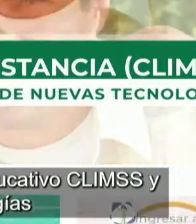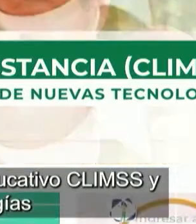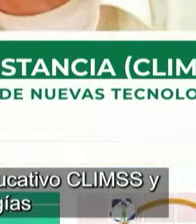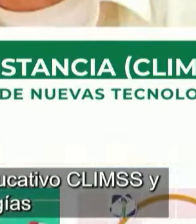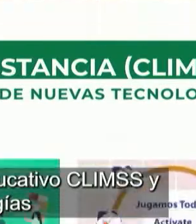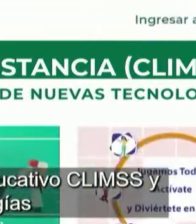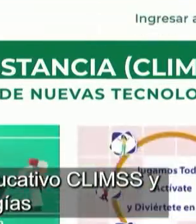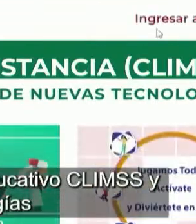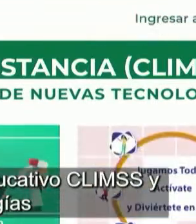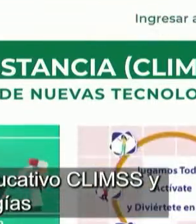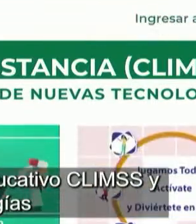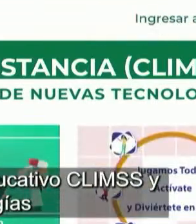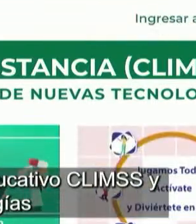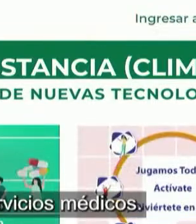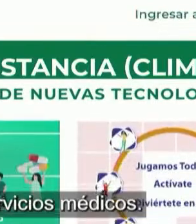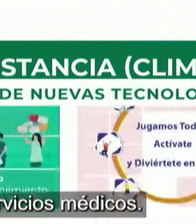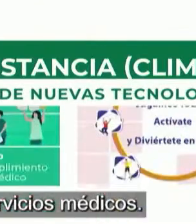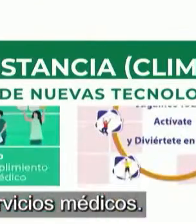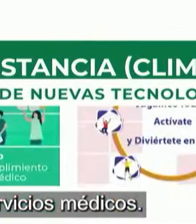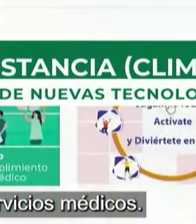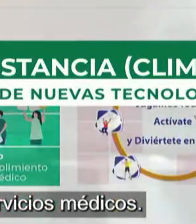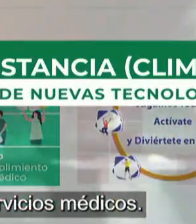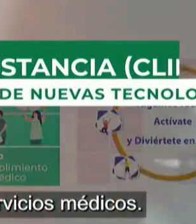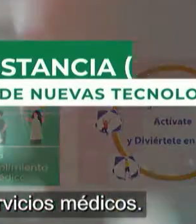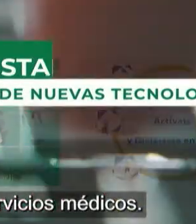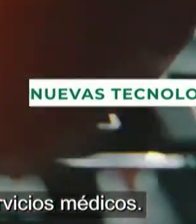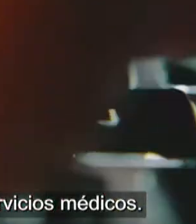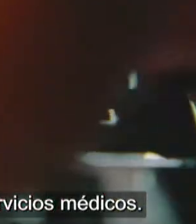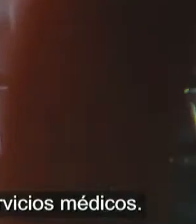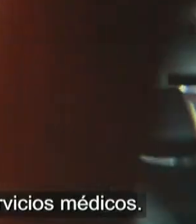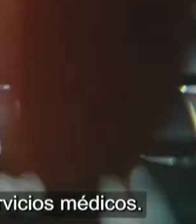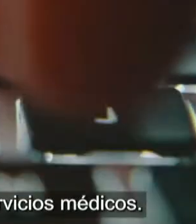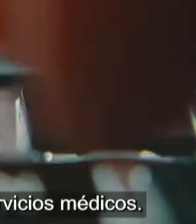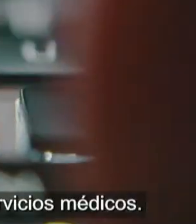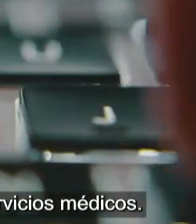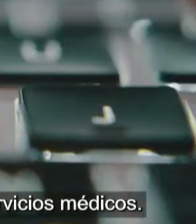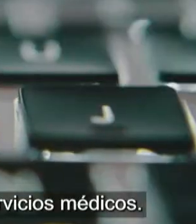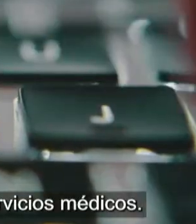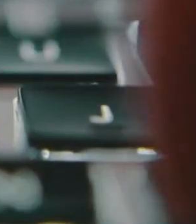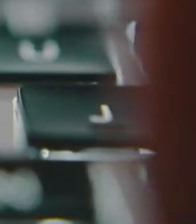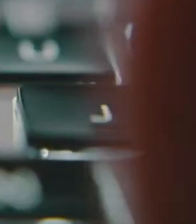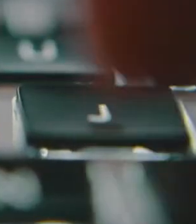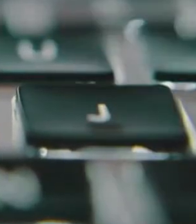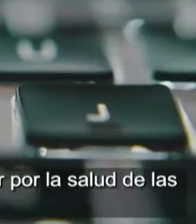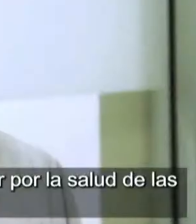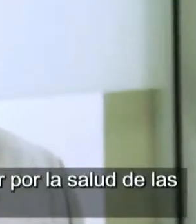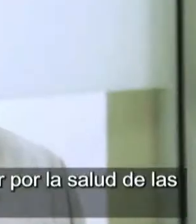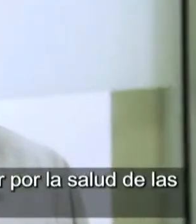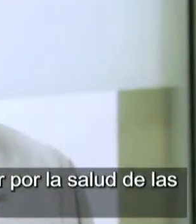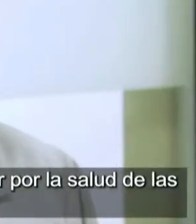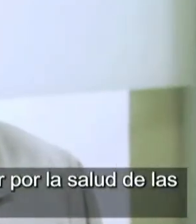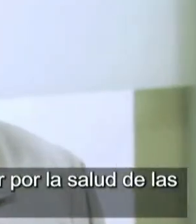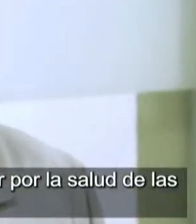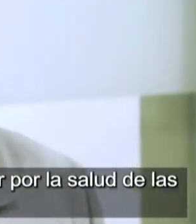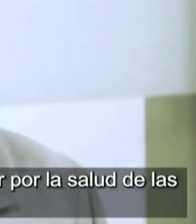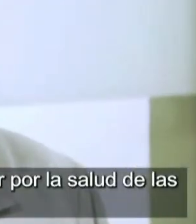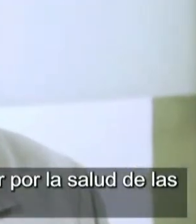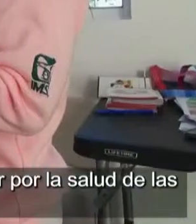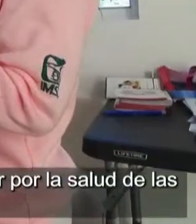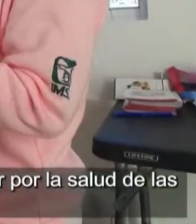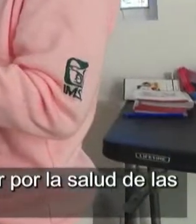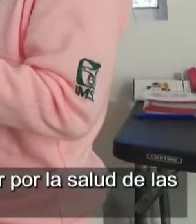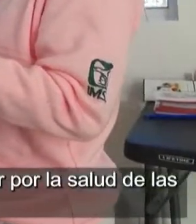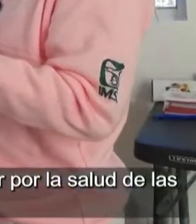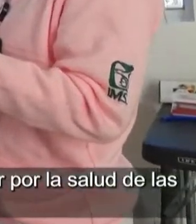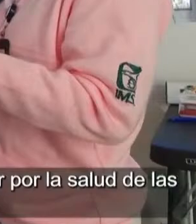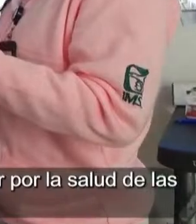CLIMS y utilización de nuevas tecnologías para la educación en salud y acceso a servicios médicos. Con todo lo anterior,